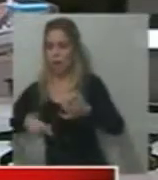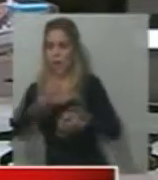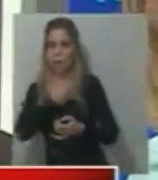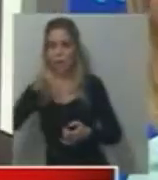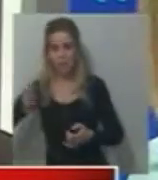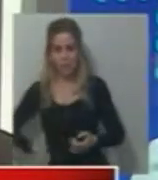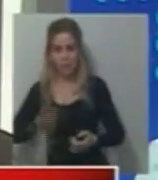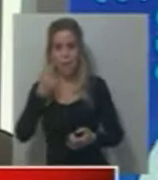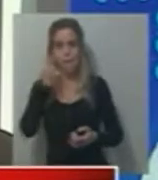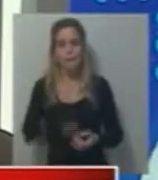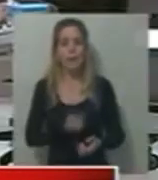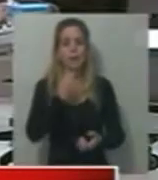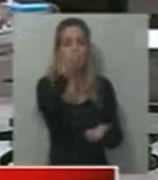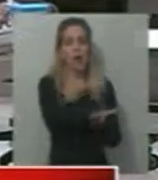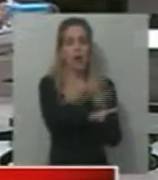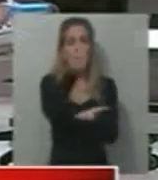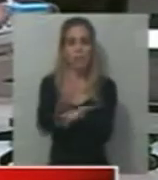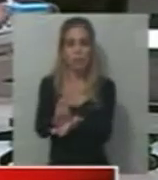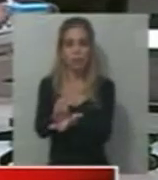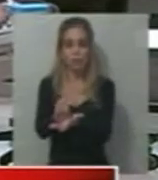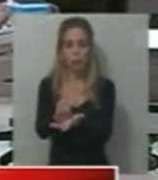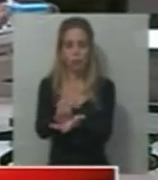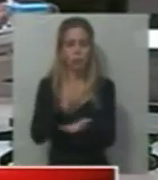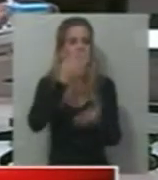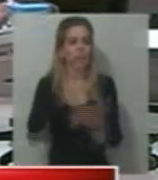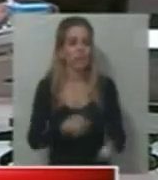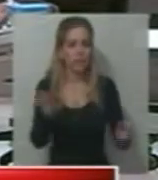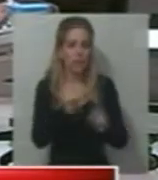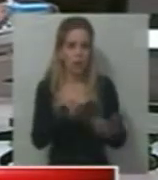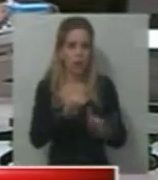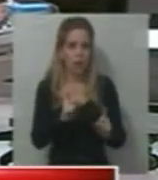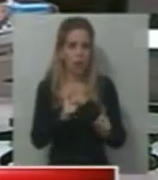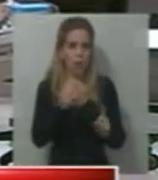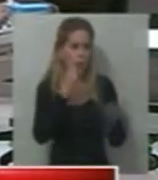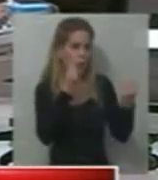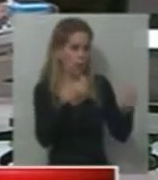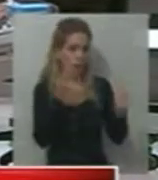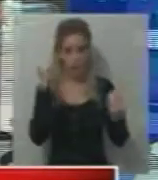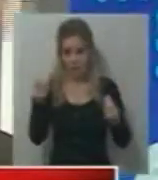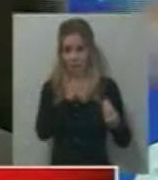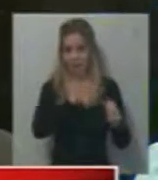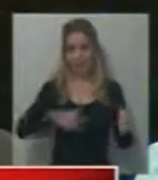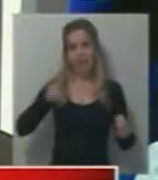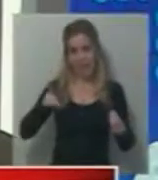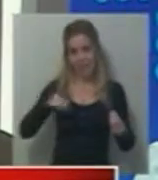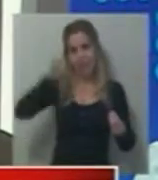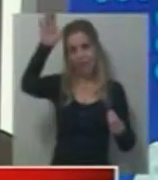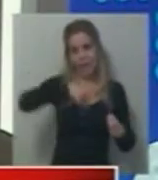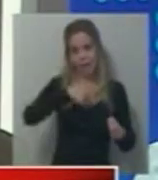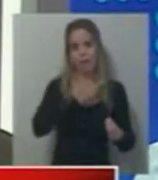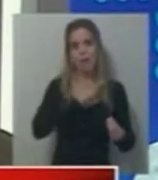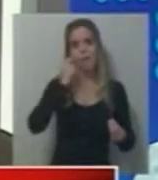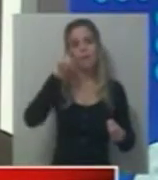siempre la presidenta. Bueno, vos hoy tenés La que llamó a Firmus y le dijo: Firmus, Cabandieto, son ustedes, fue la presidenta. Eso era hasta